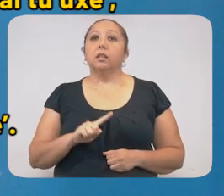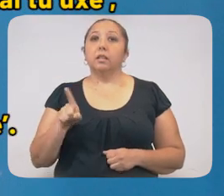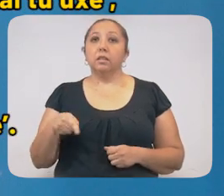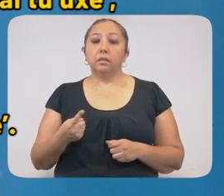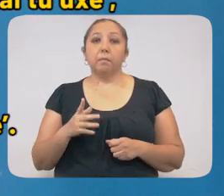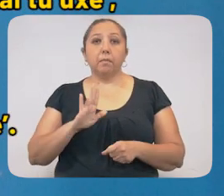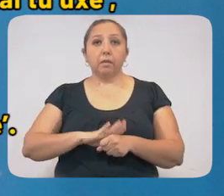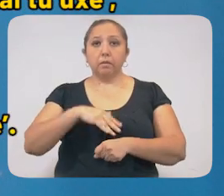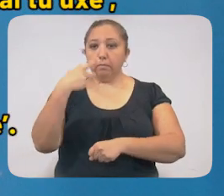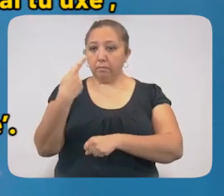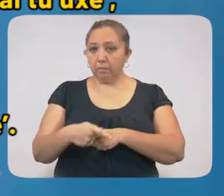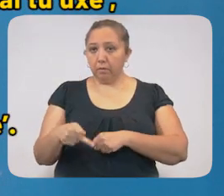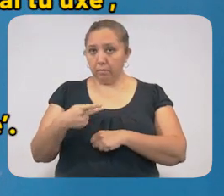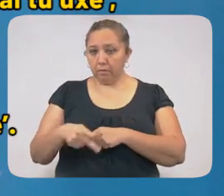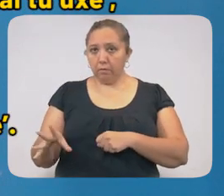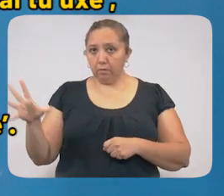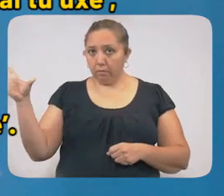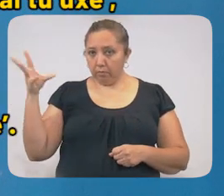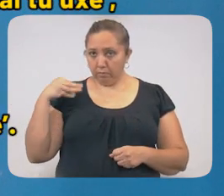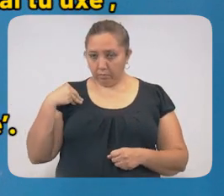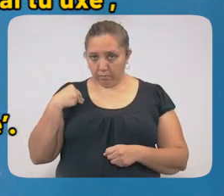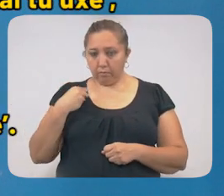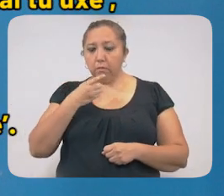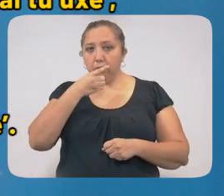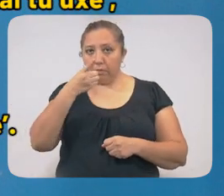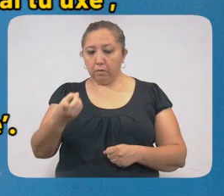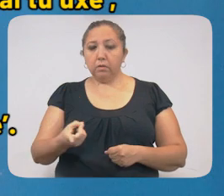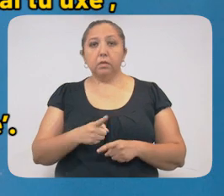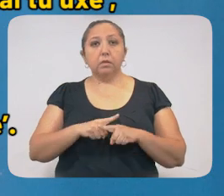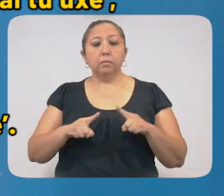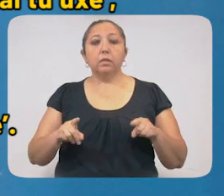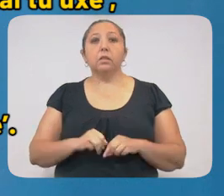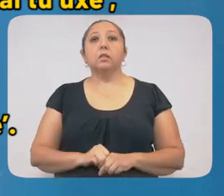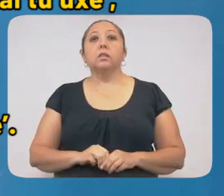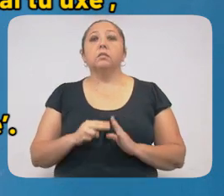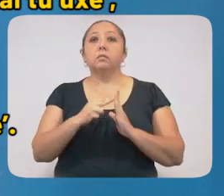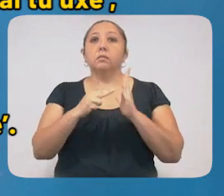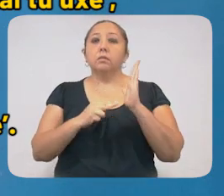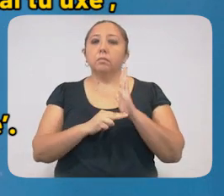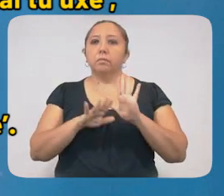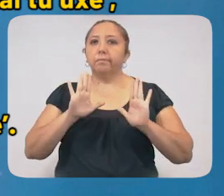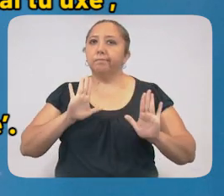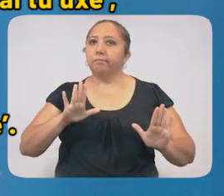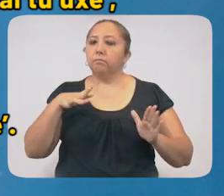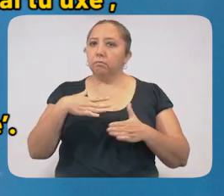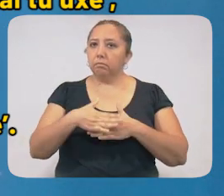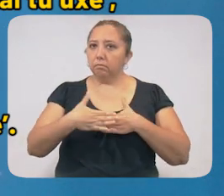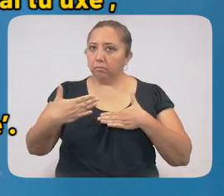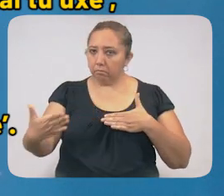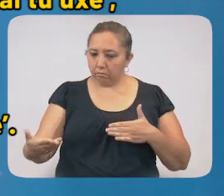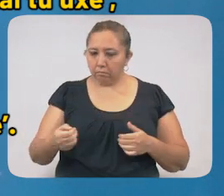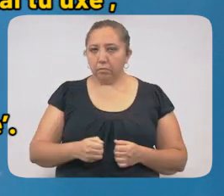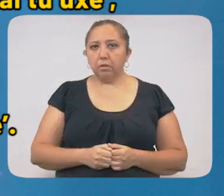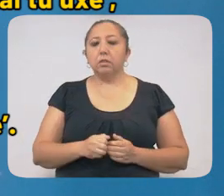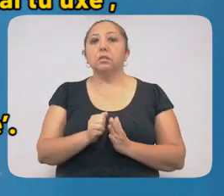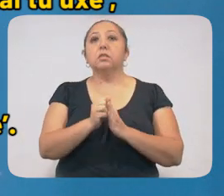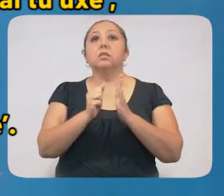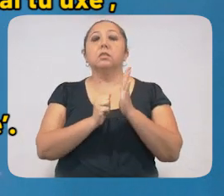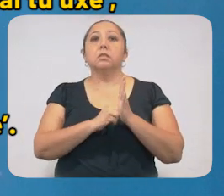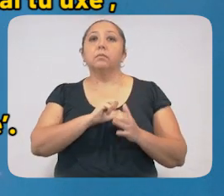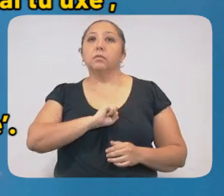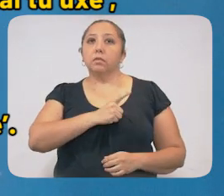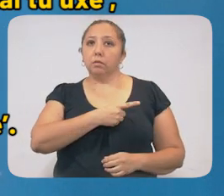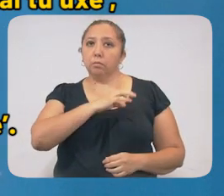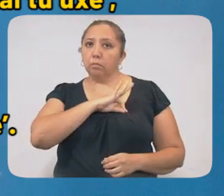que se corre mayor riesgo de contagio, por lo que se han establecido diversas medidas para frenar el avance de esta enfermedad y el sistema de salud